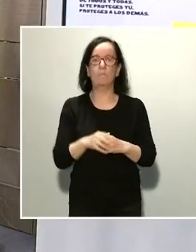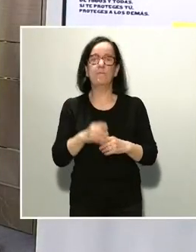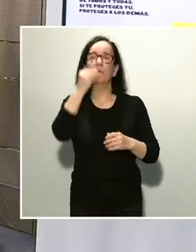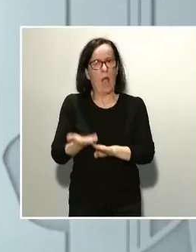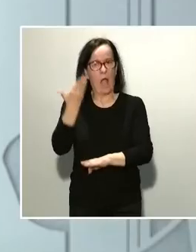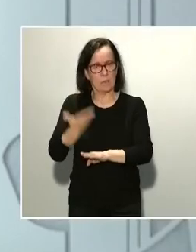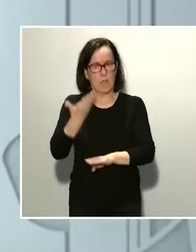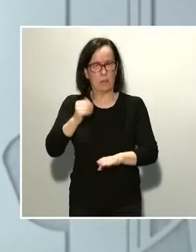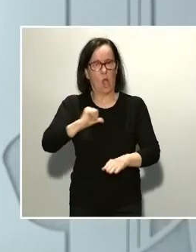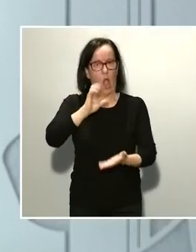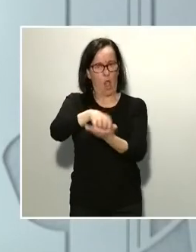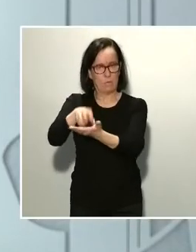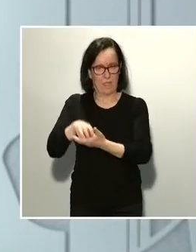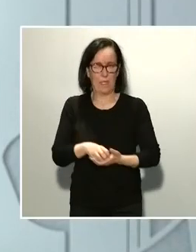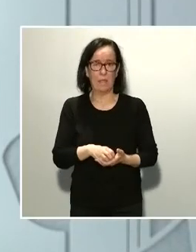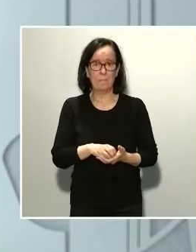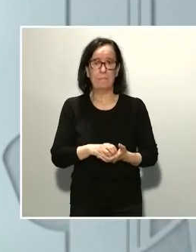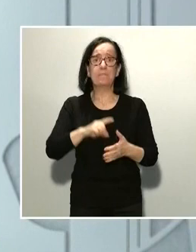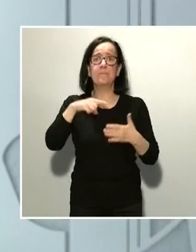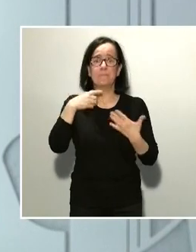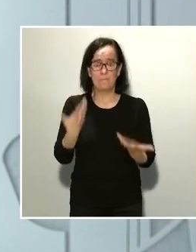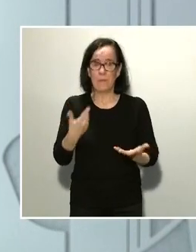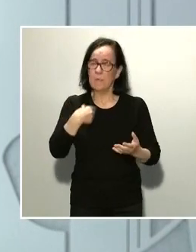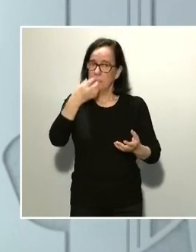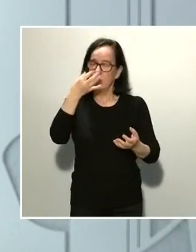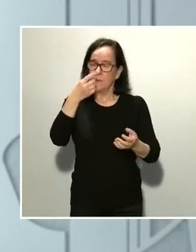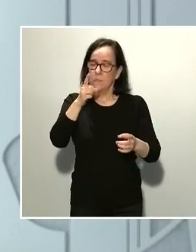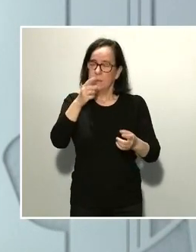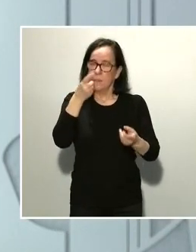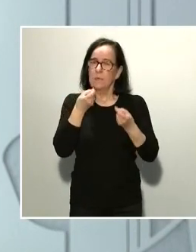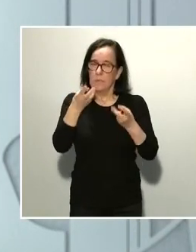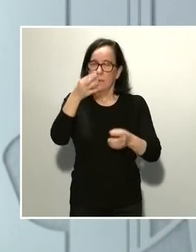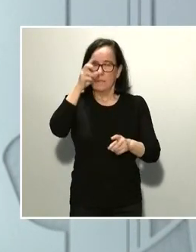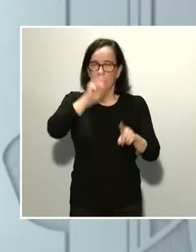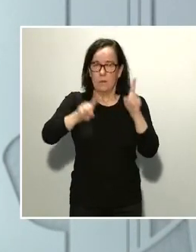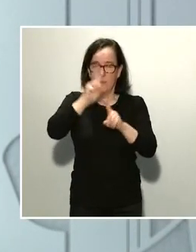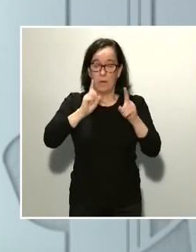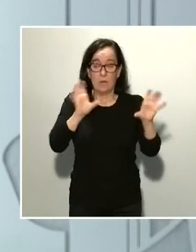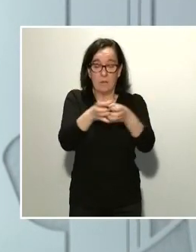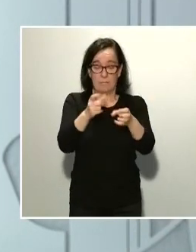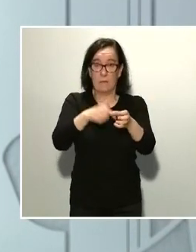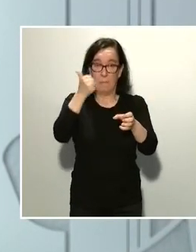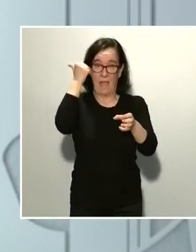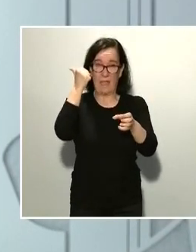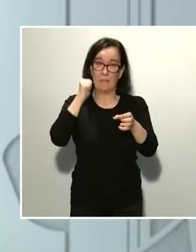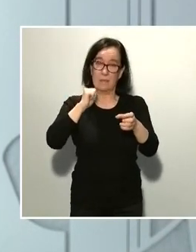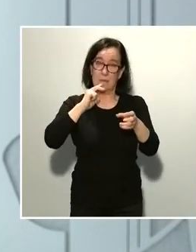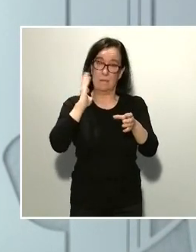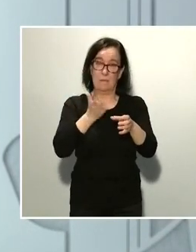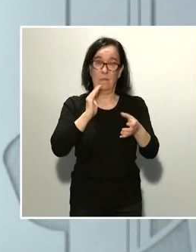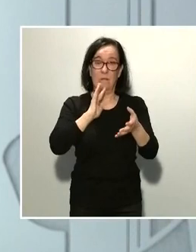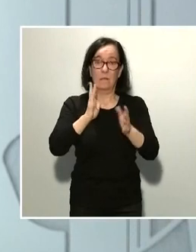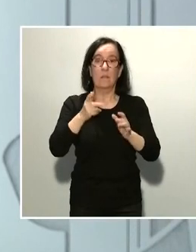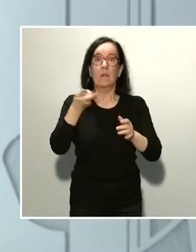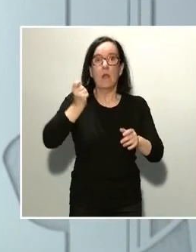preocupante otro dato que sí que nos tiene que preocupar si ya más afecta a uno de los grupos más implicados en la respuesta es el número de profesionales